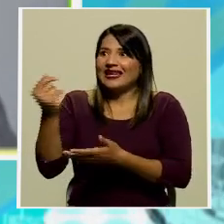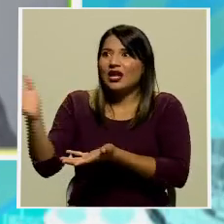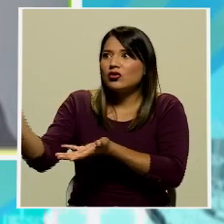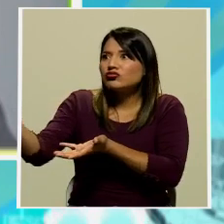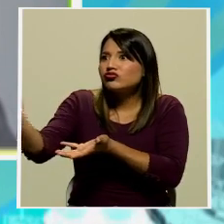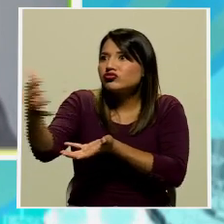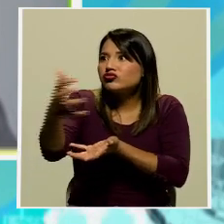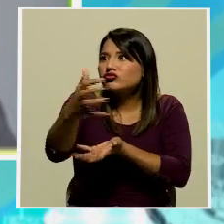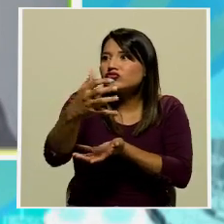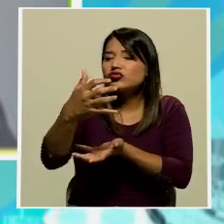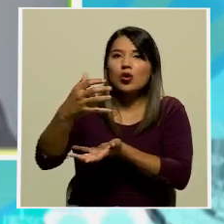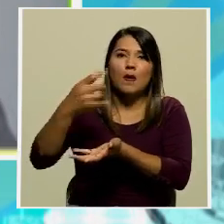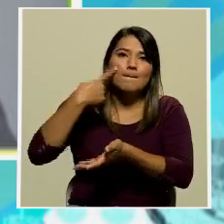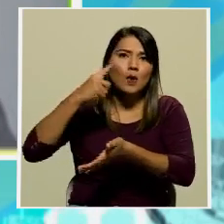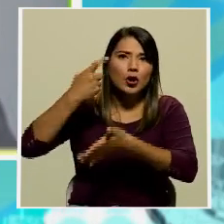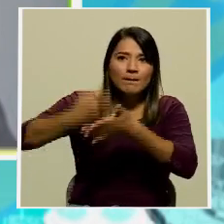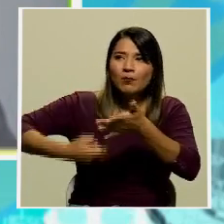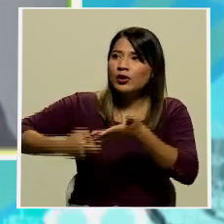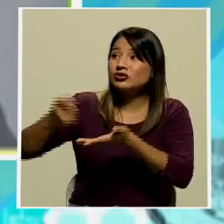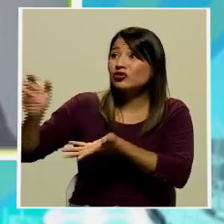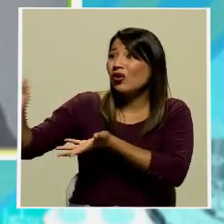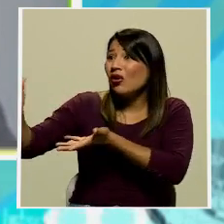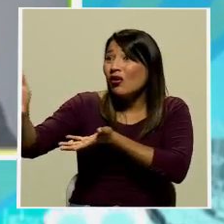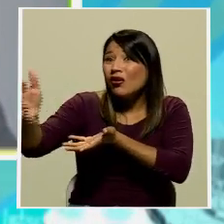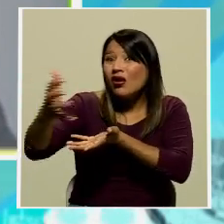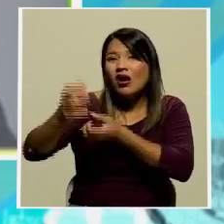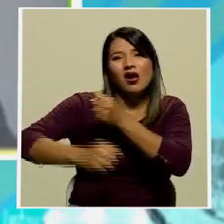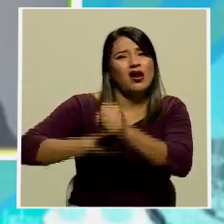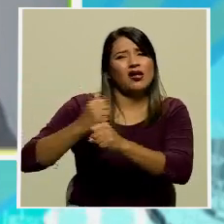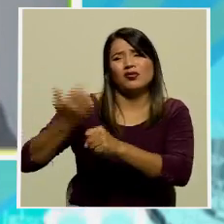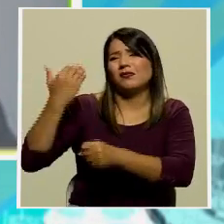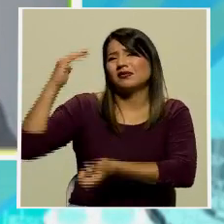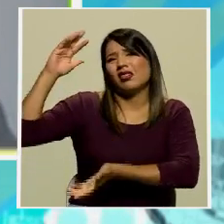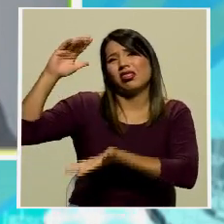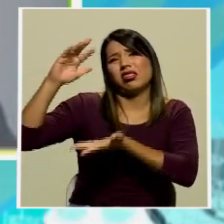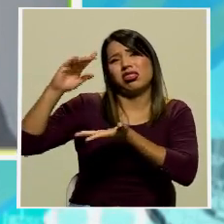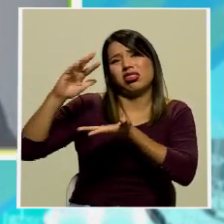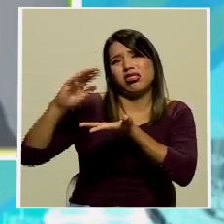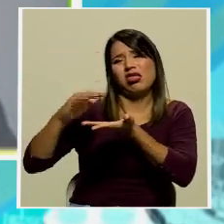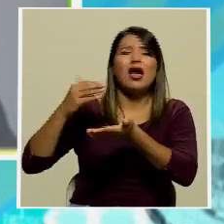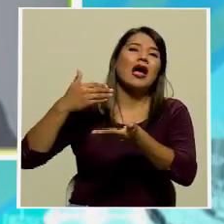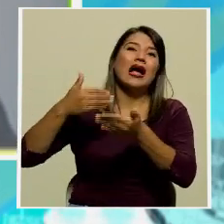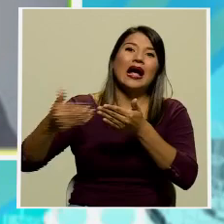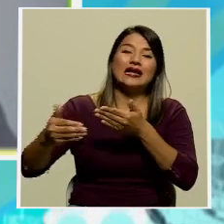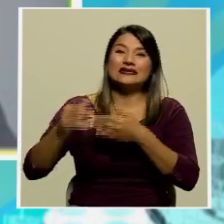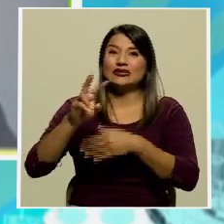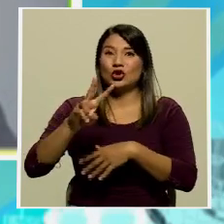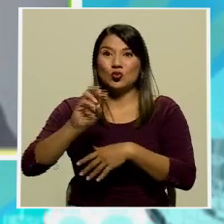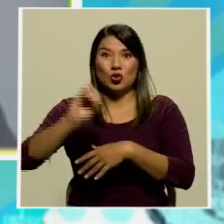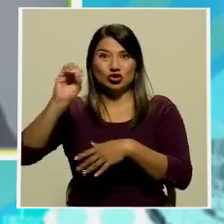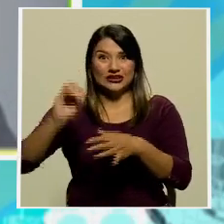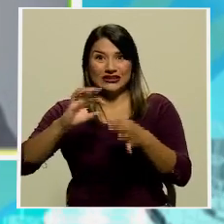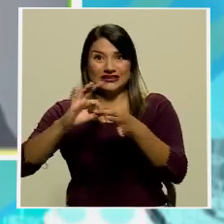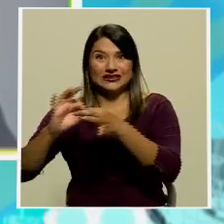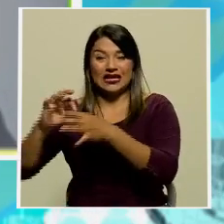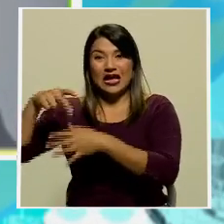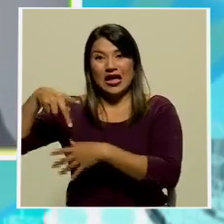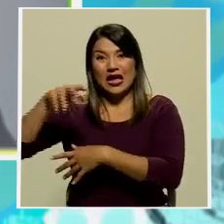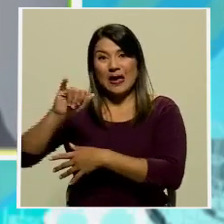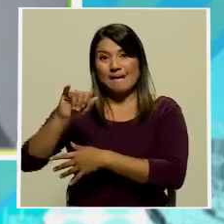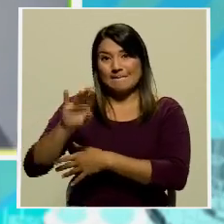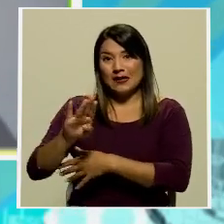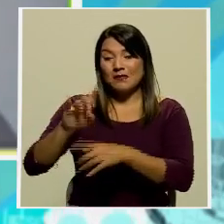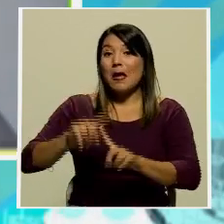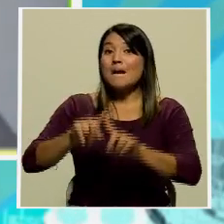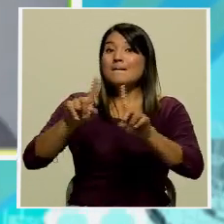manera fuerte el año pasado, más o menos en algo cercano a 1 punto, casi 2 puntos del PIB, sino que